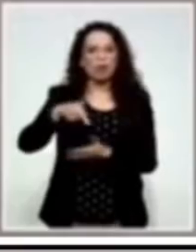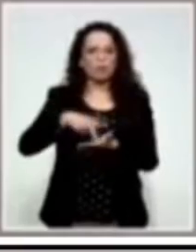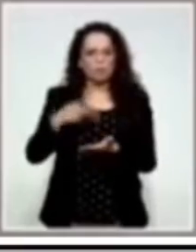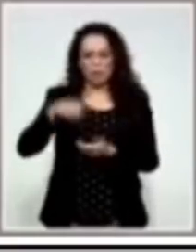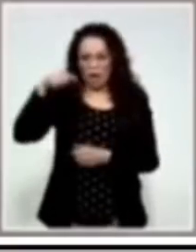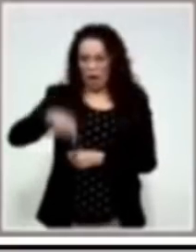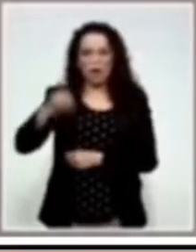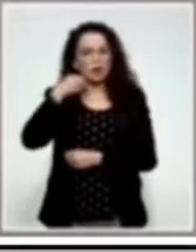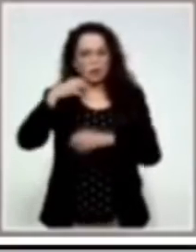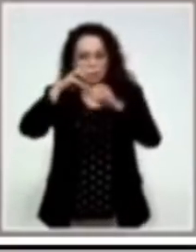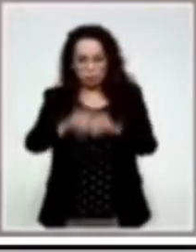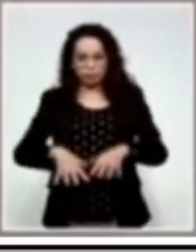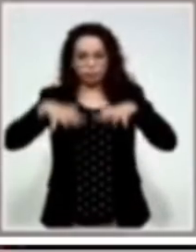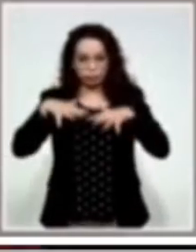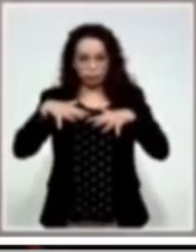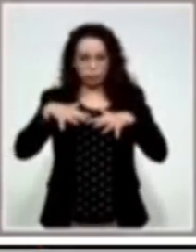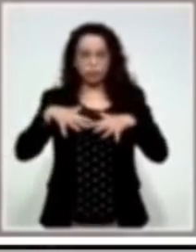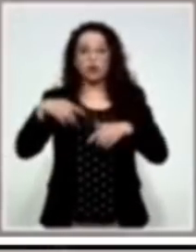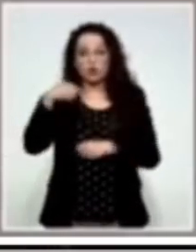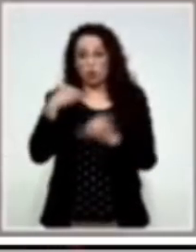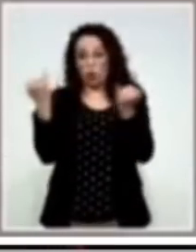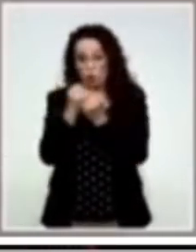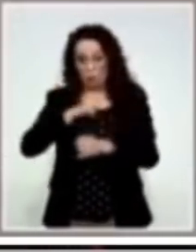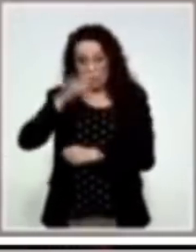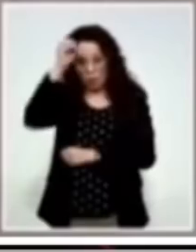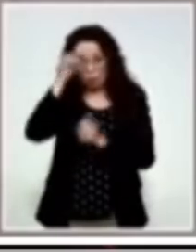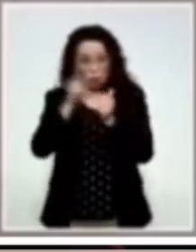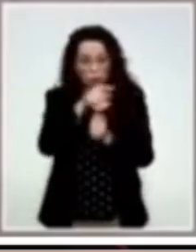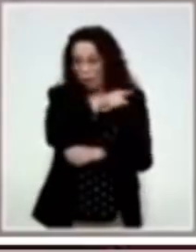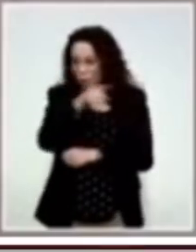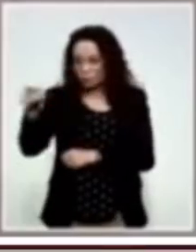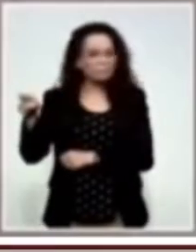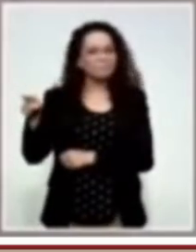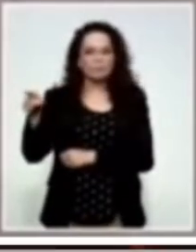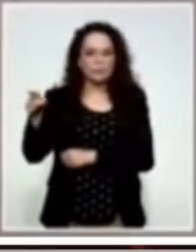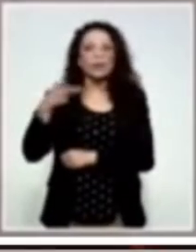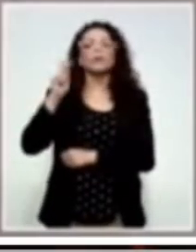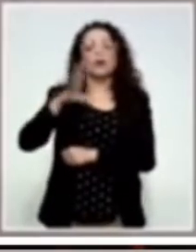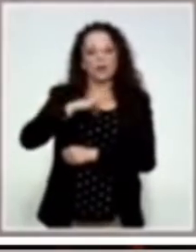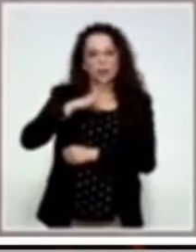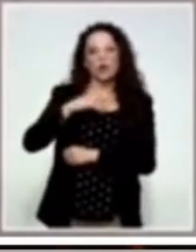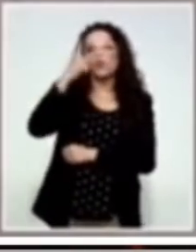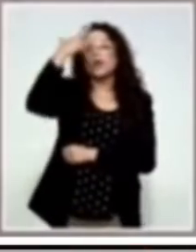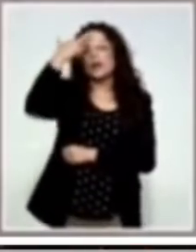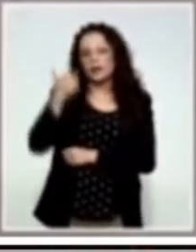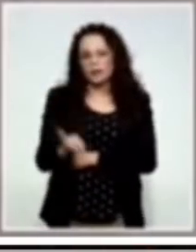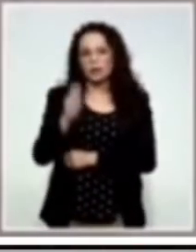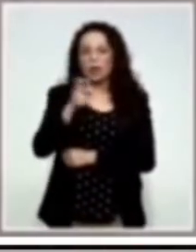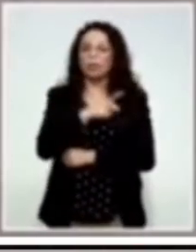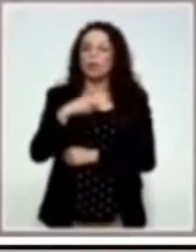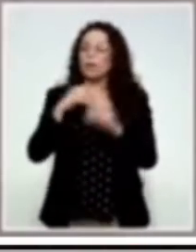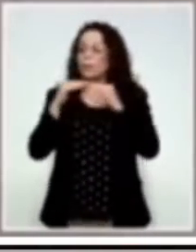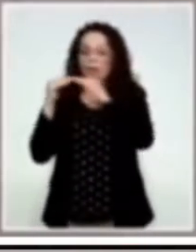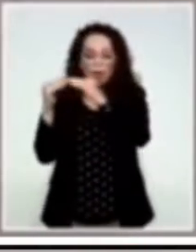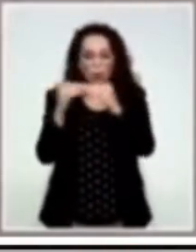no comparto el tema de la mayoría calificada, pero tiene una lógica, una deferencia al legislador democrático. Así como hay una